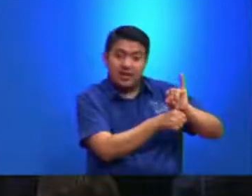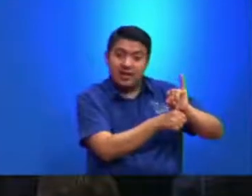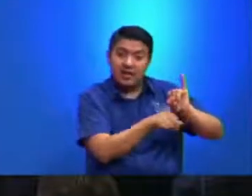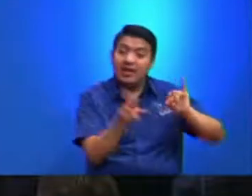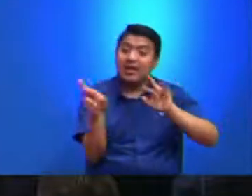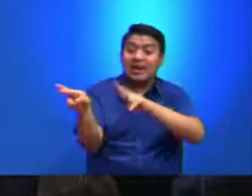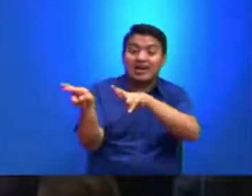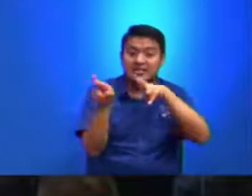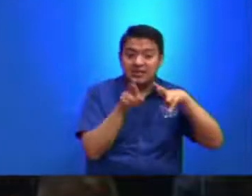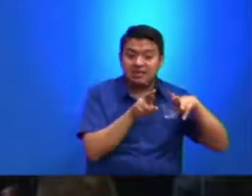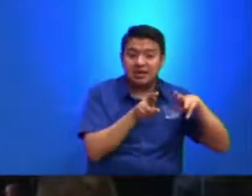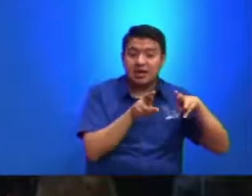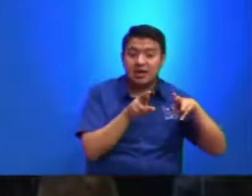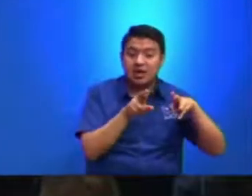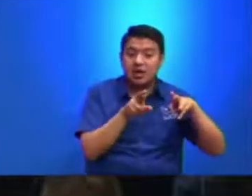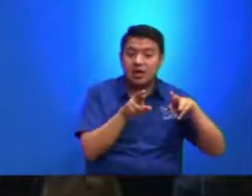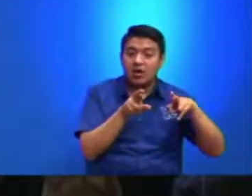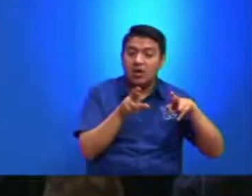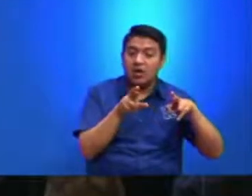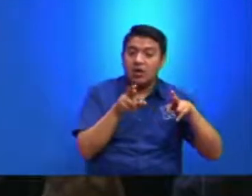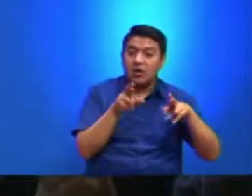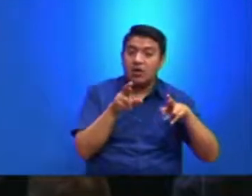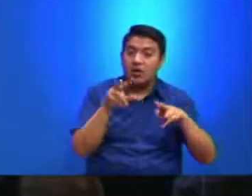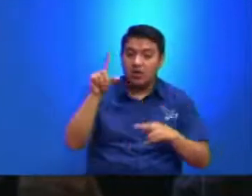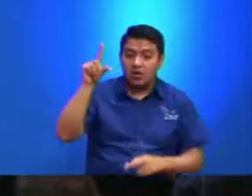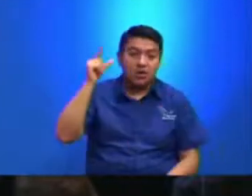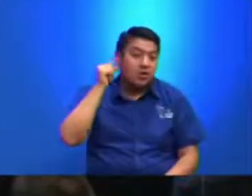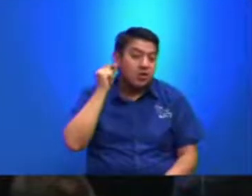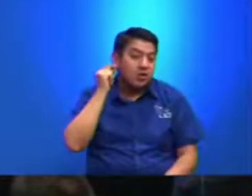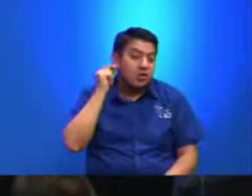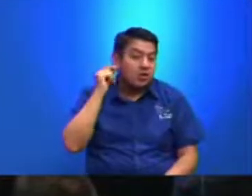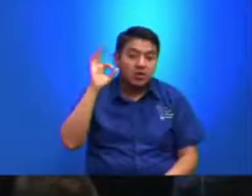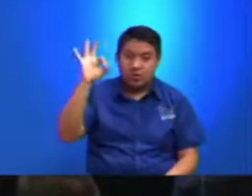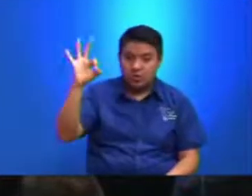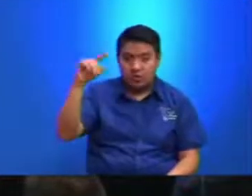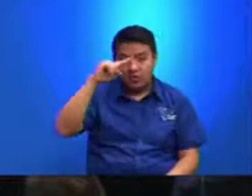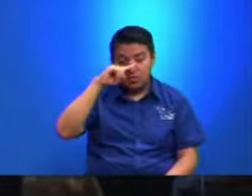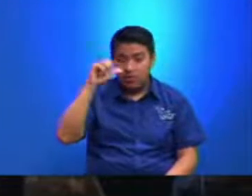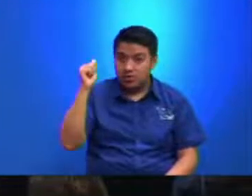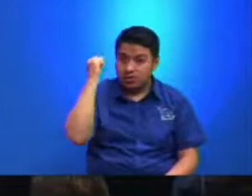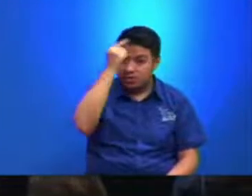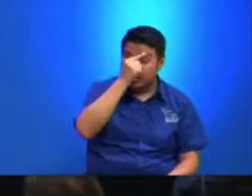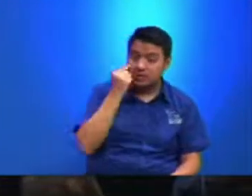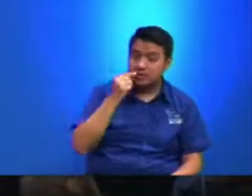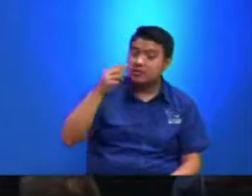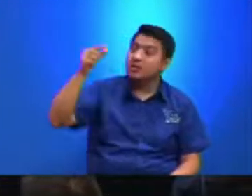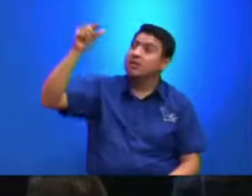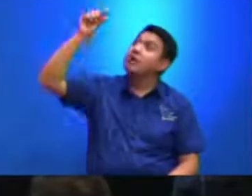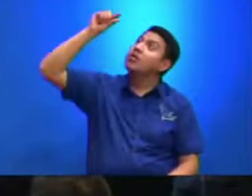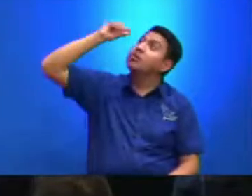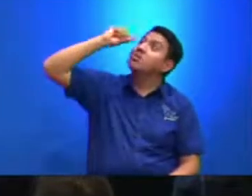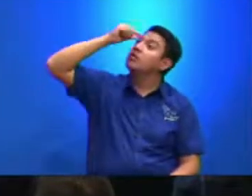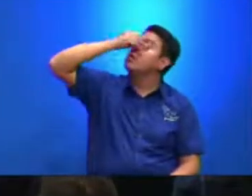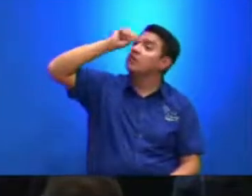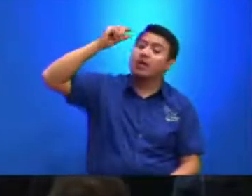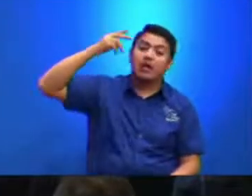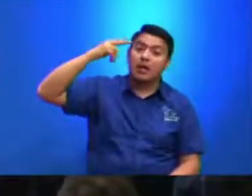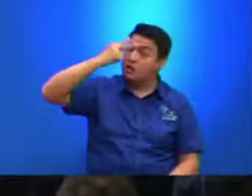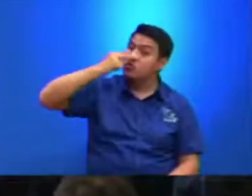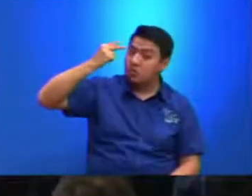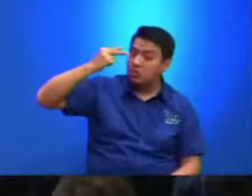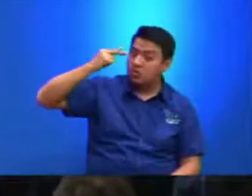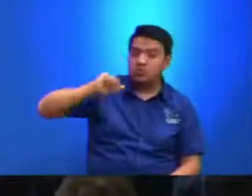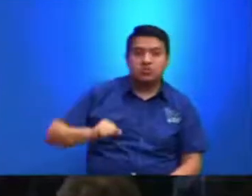muy limitada, una visión seca. Pero la cuestión acá sería, y es hacia donde